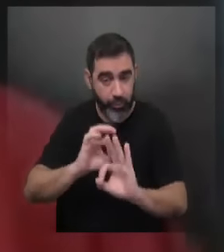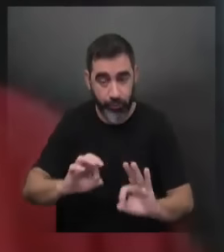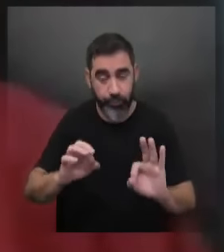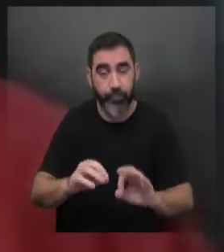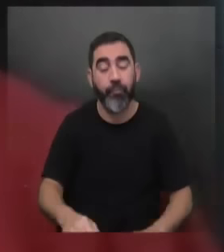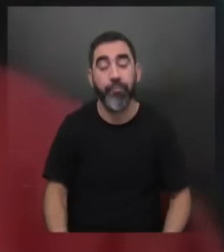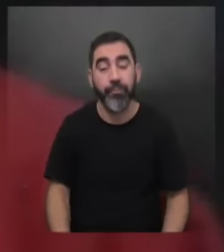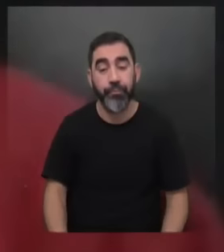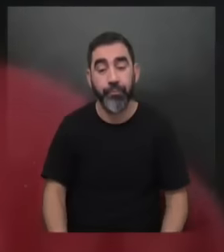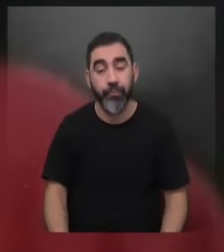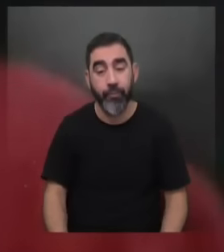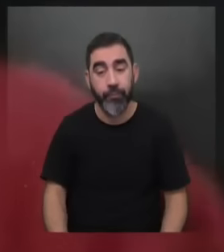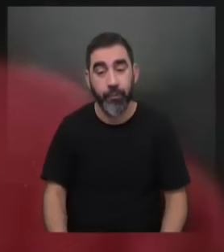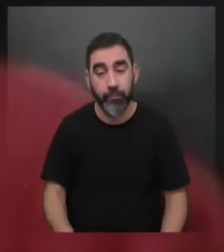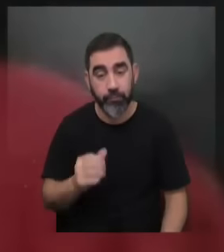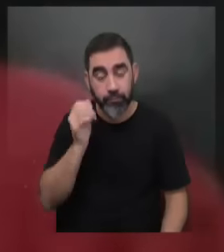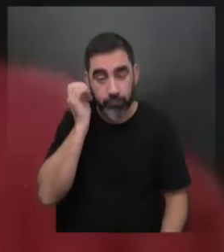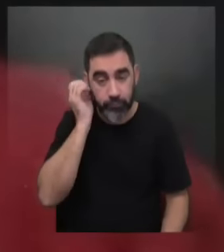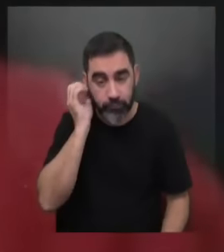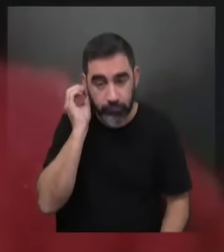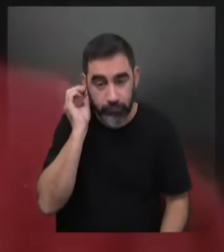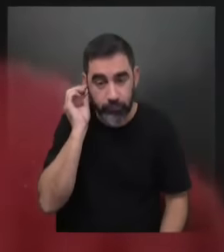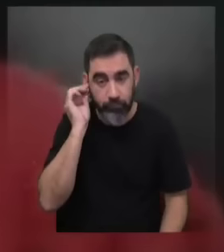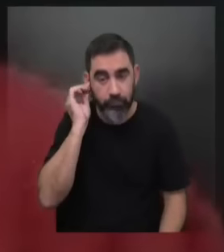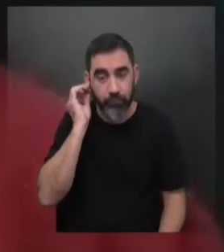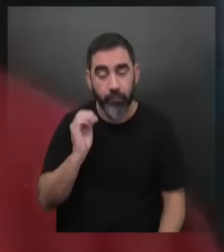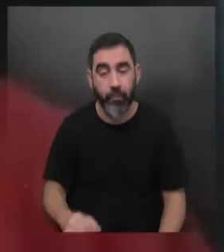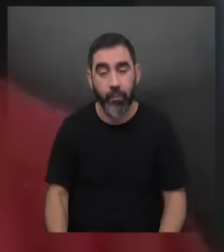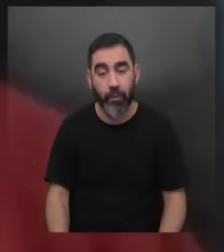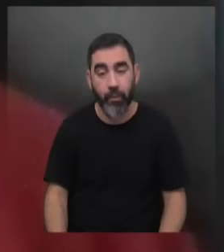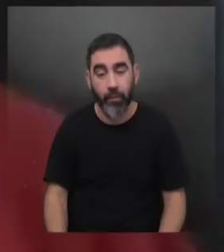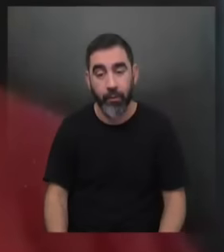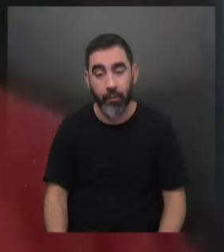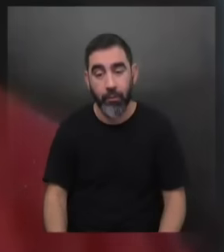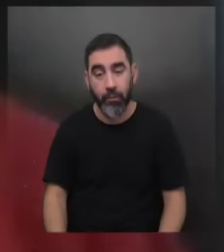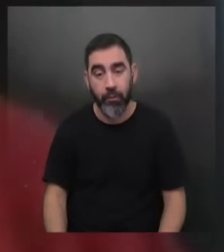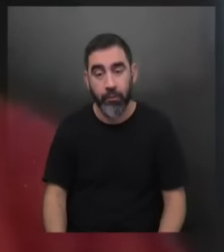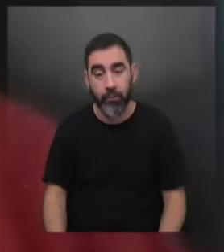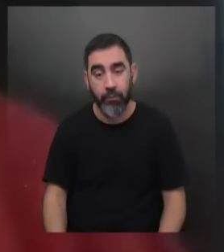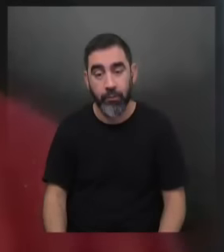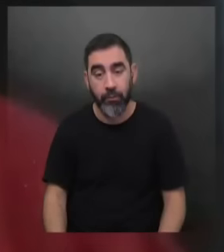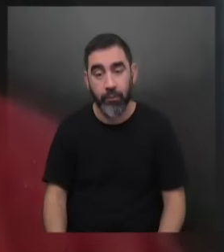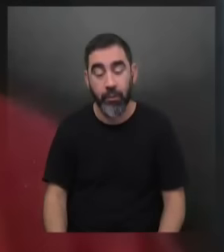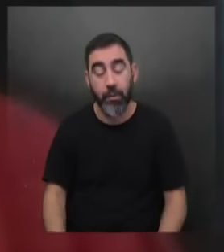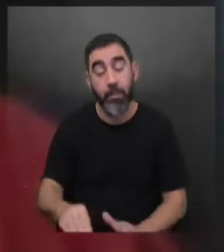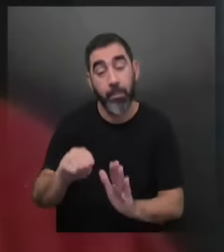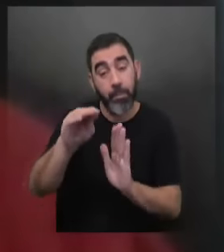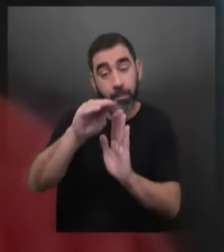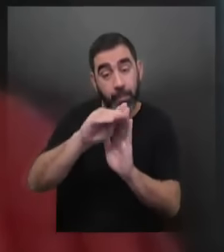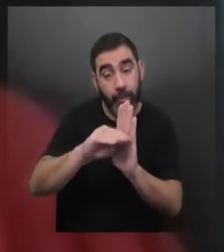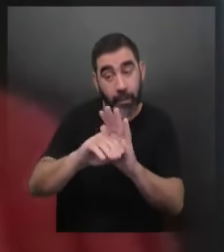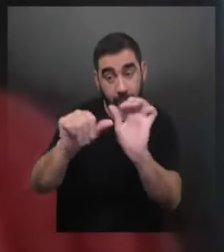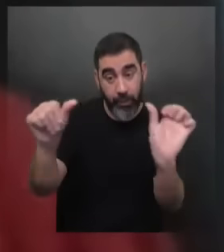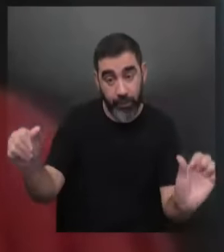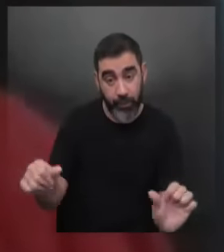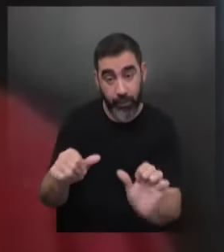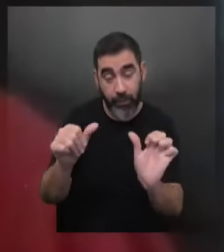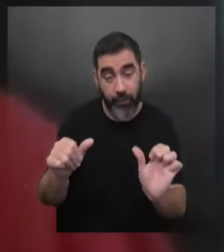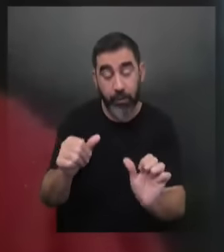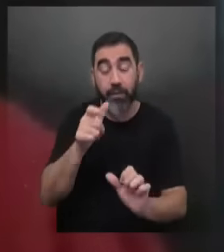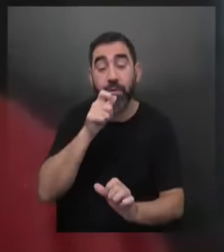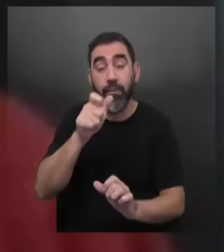este en ese sentido eh instrumentar digamos las medidas cautelares que